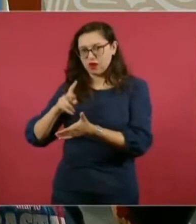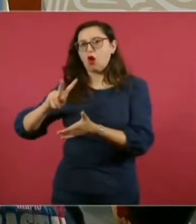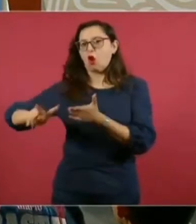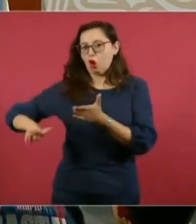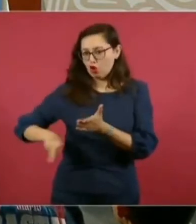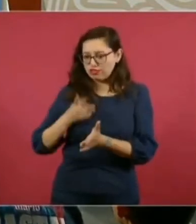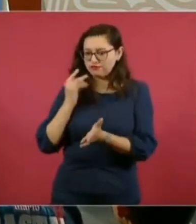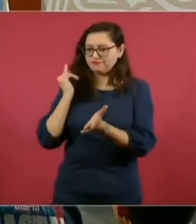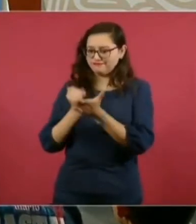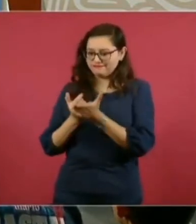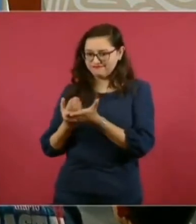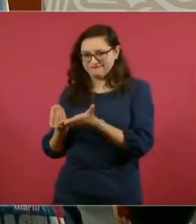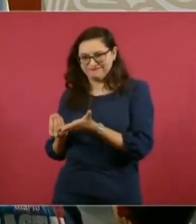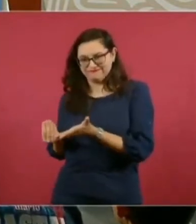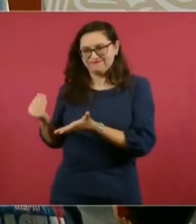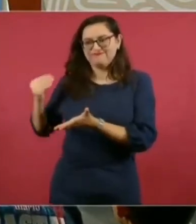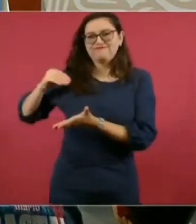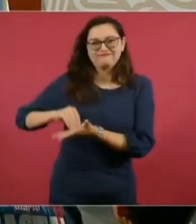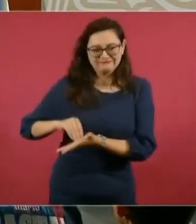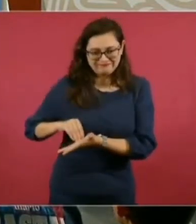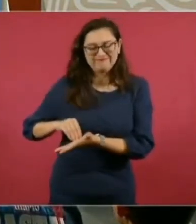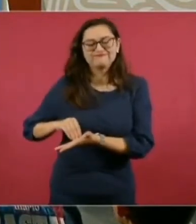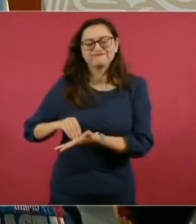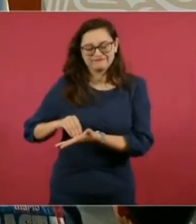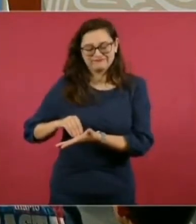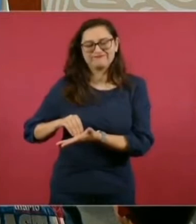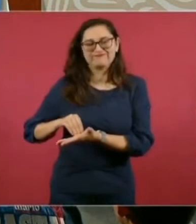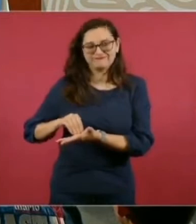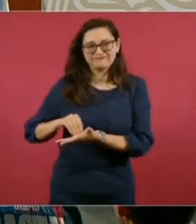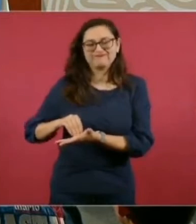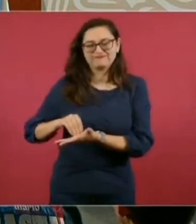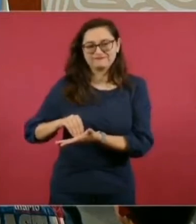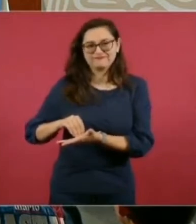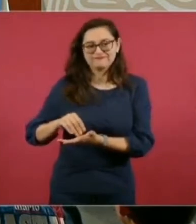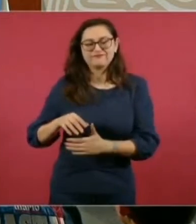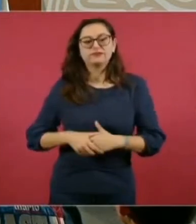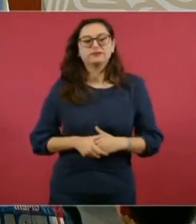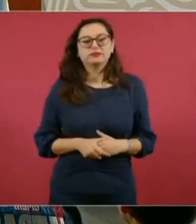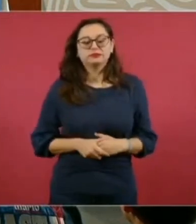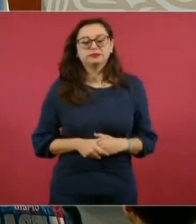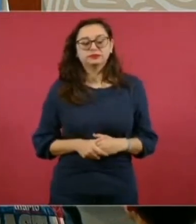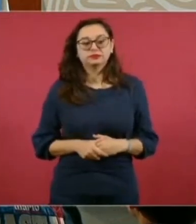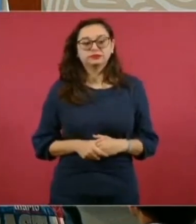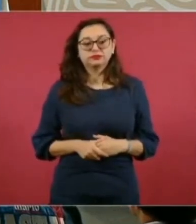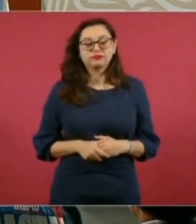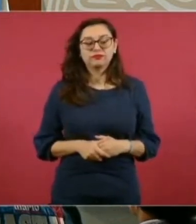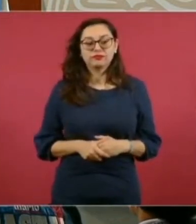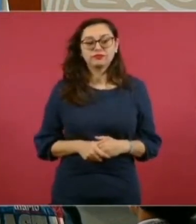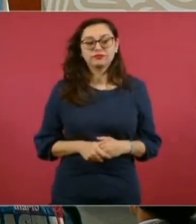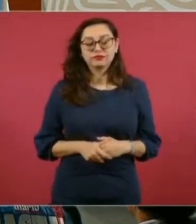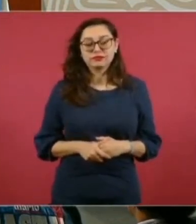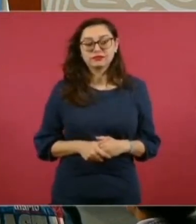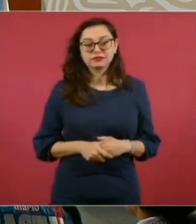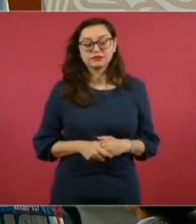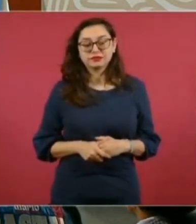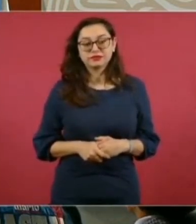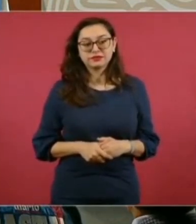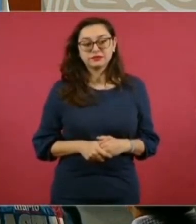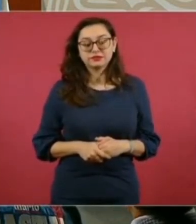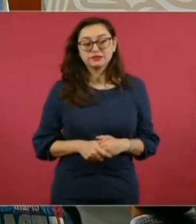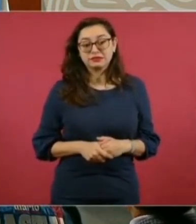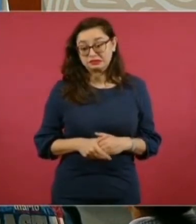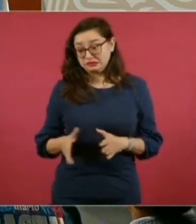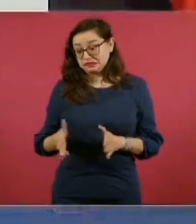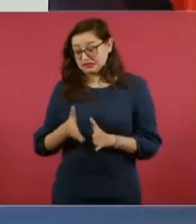Ahora sí tienen que resolver. ¿Saben qué logramos en